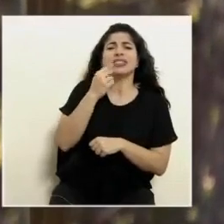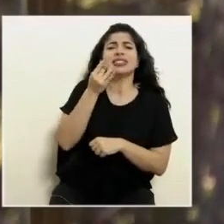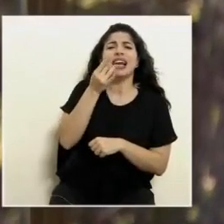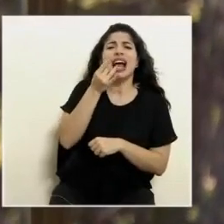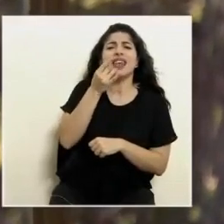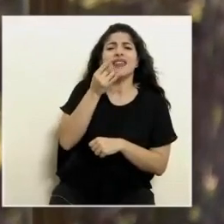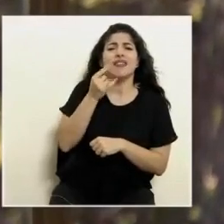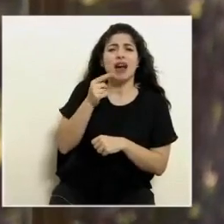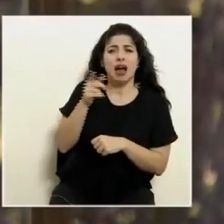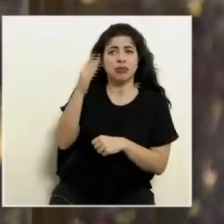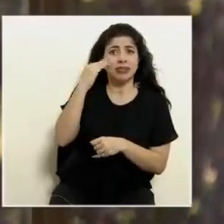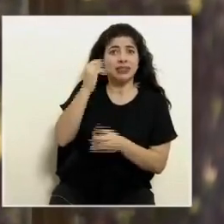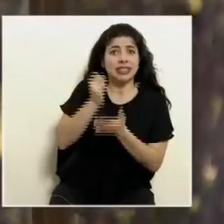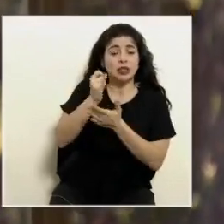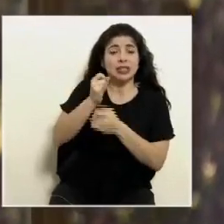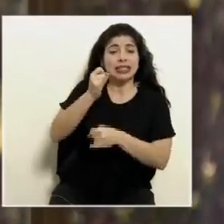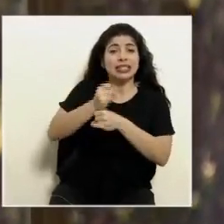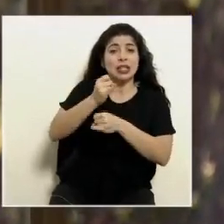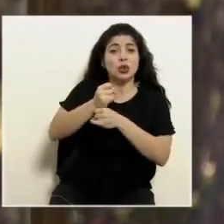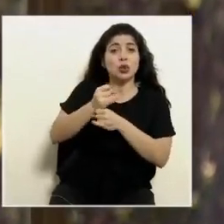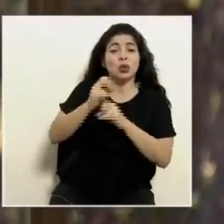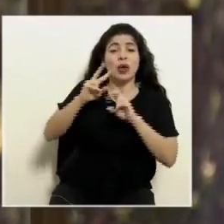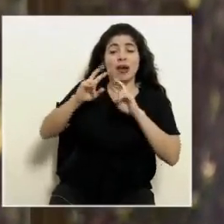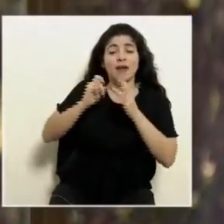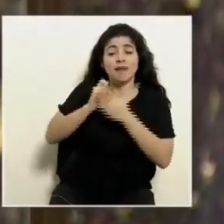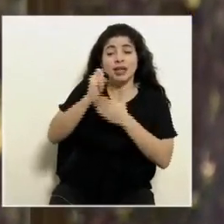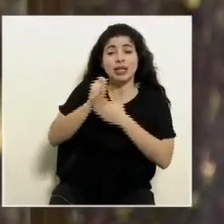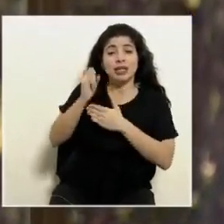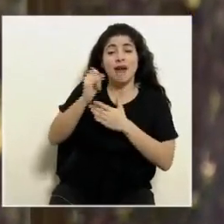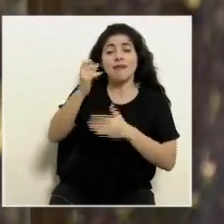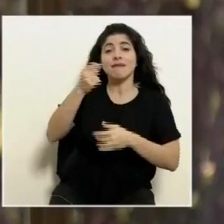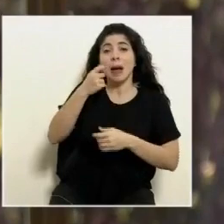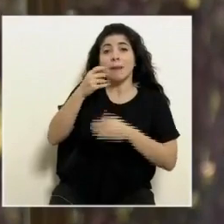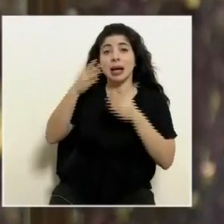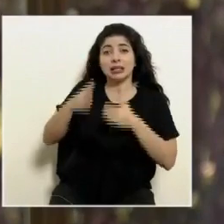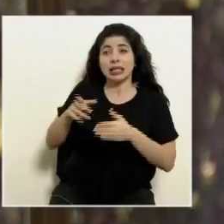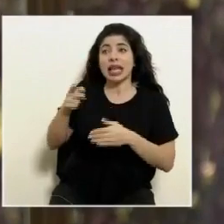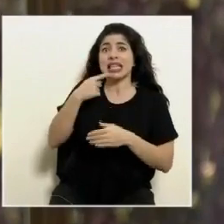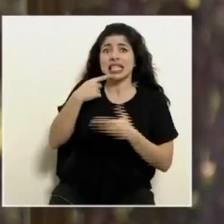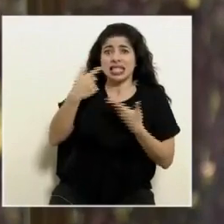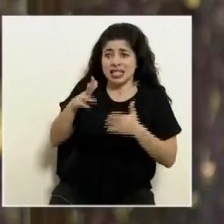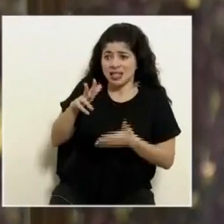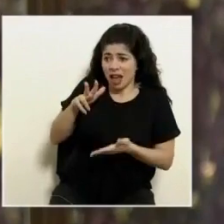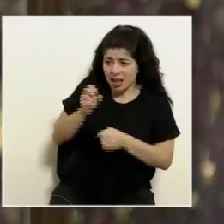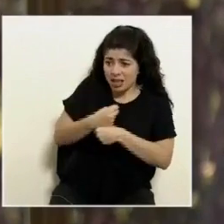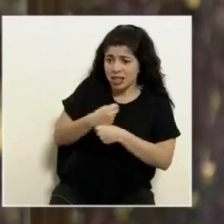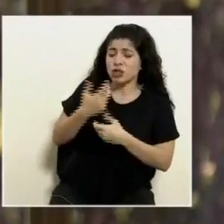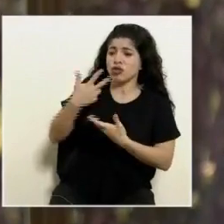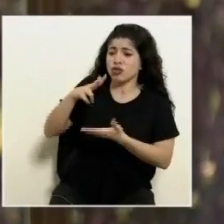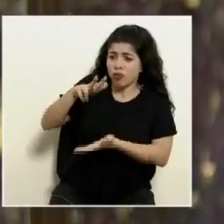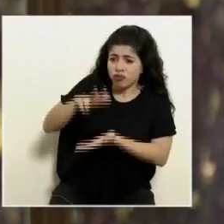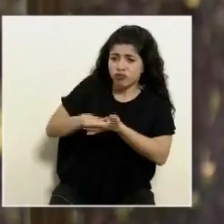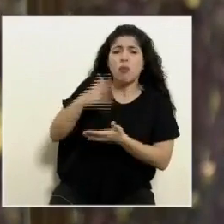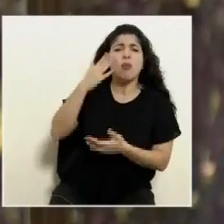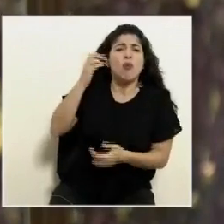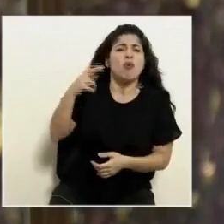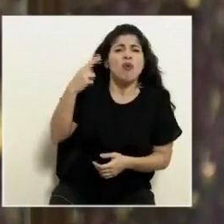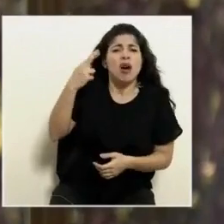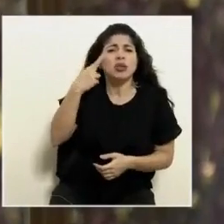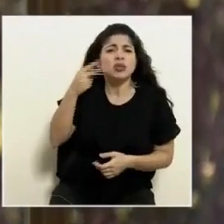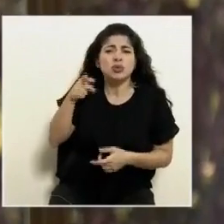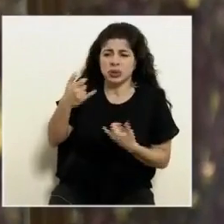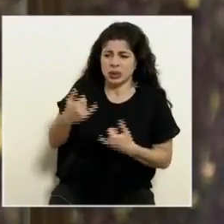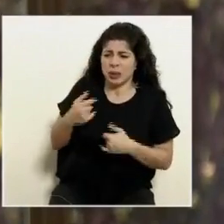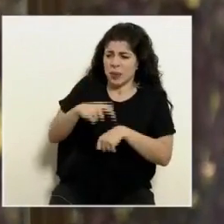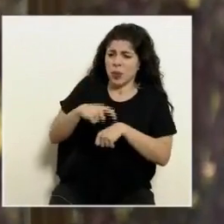cuenta que el Instituto de Investigaciones Farmacéuticas dice que ya desarrolló las pruebas, tiene kits validados? ¿Cuáles son las razones que en este momento